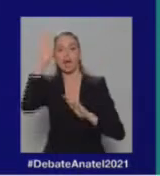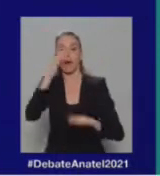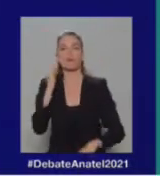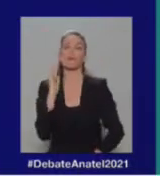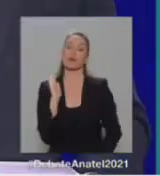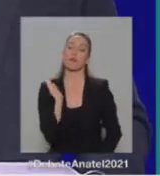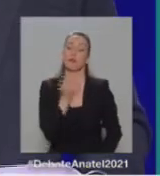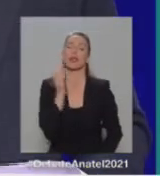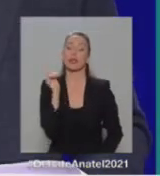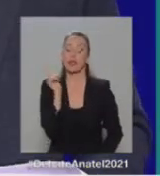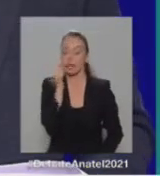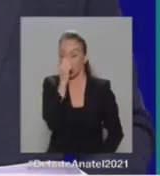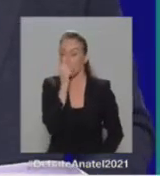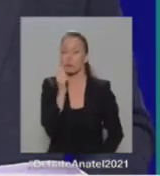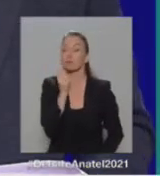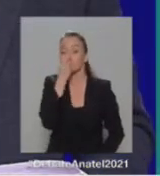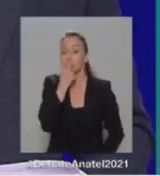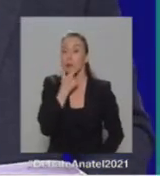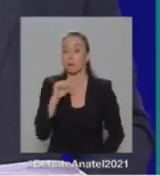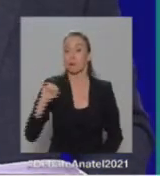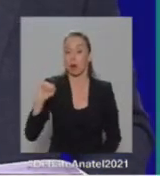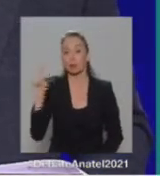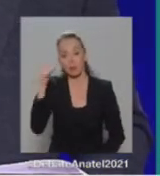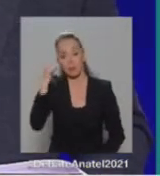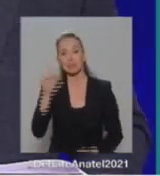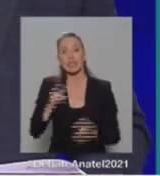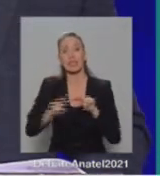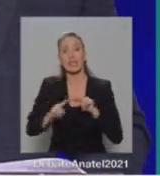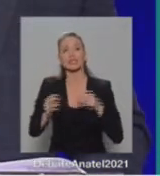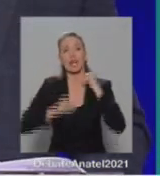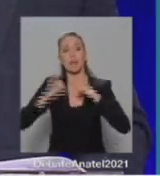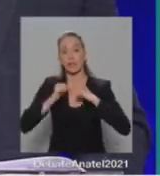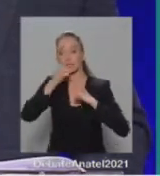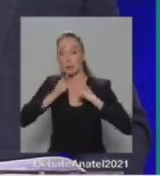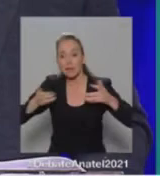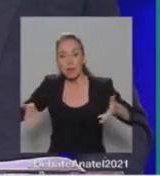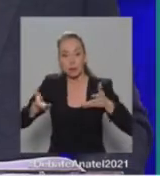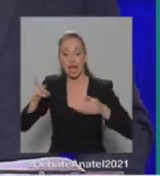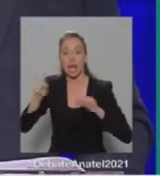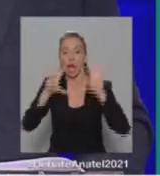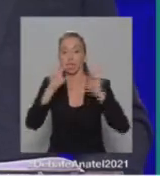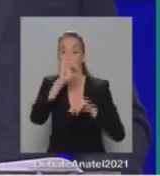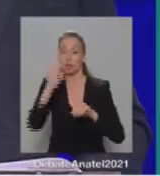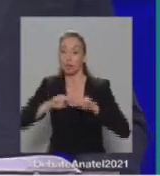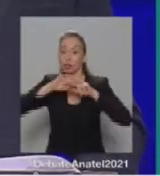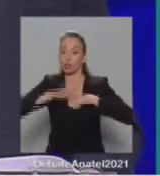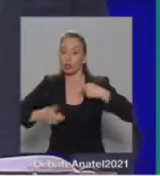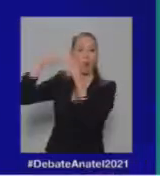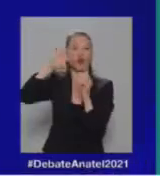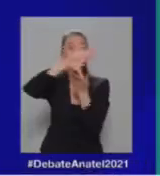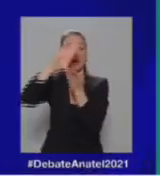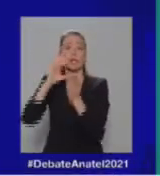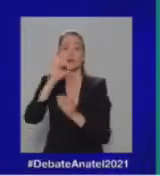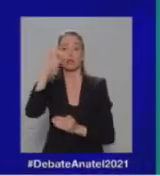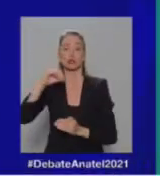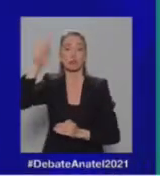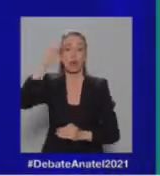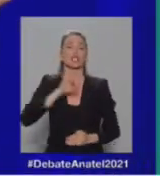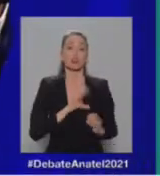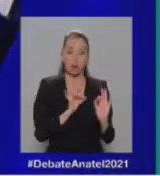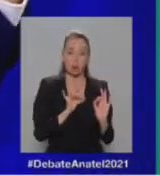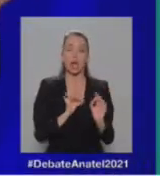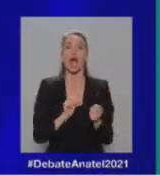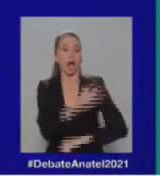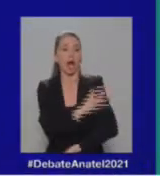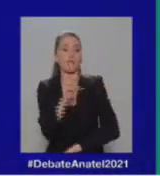Jamás he cometido acoso, se defendió Gabriel Boric. ¿Qué dijo Yasna Proboste acerca del aborto? Vamos a promover